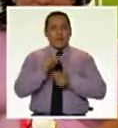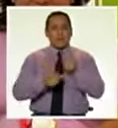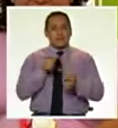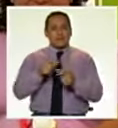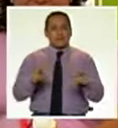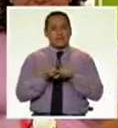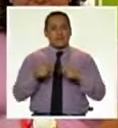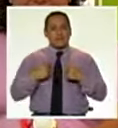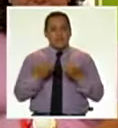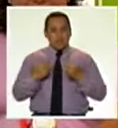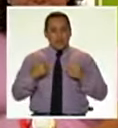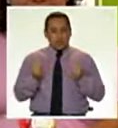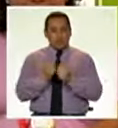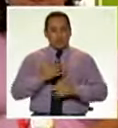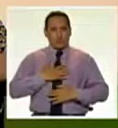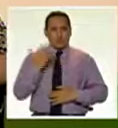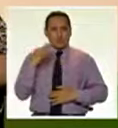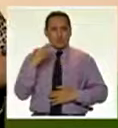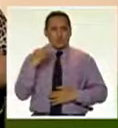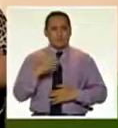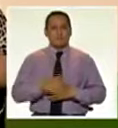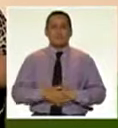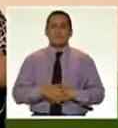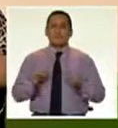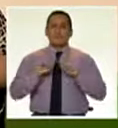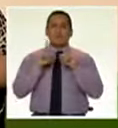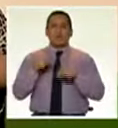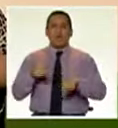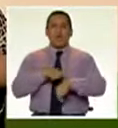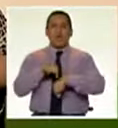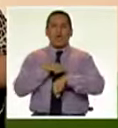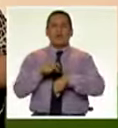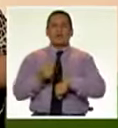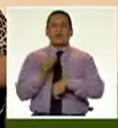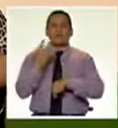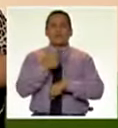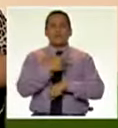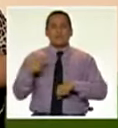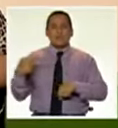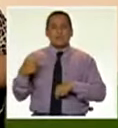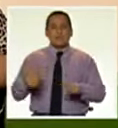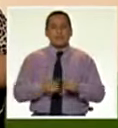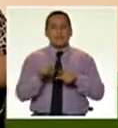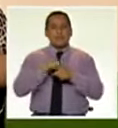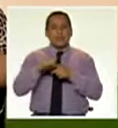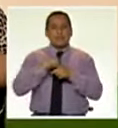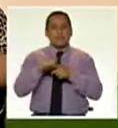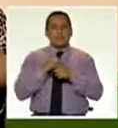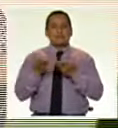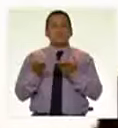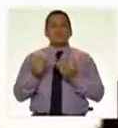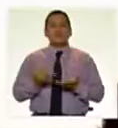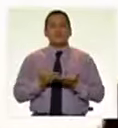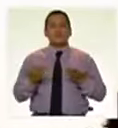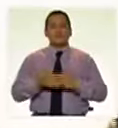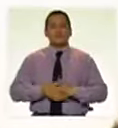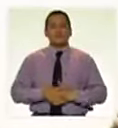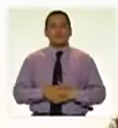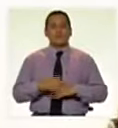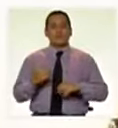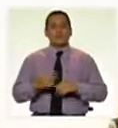desean estar conmigo siempre. Una cosa, Willy. ¿Cuántas horas a la semana, cuántas veces a la semana practicas tú, entrenas?